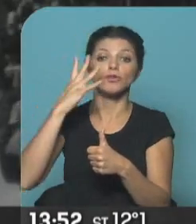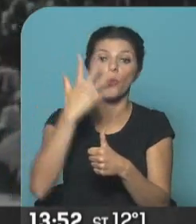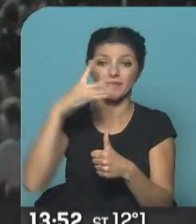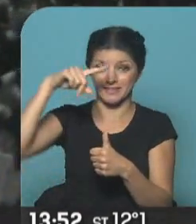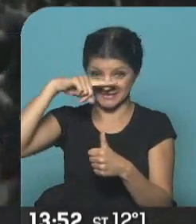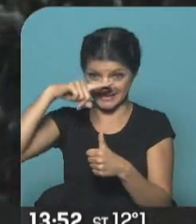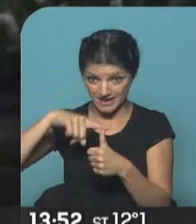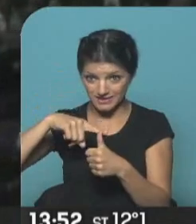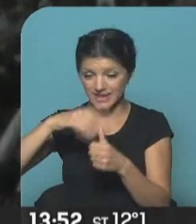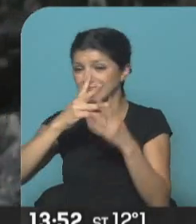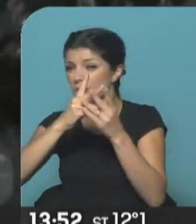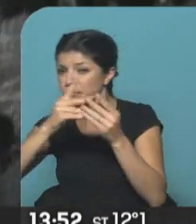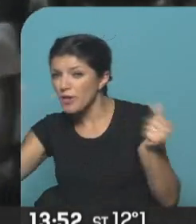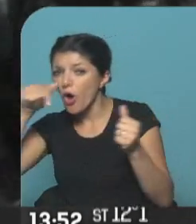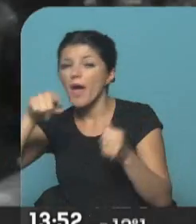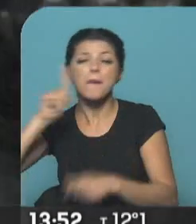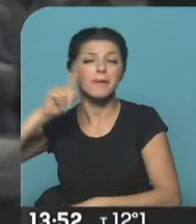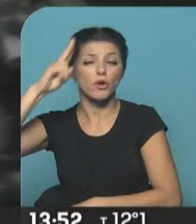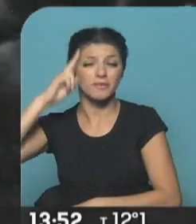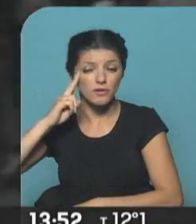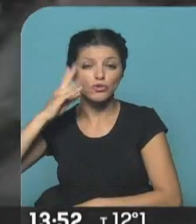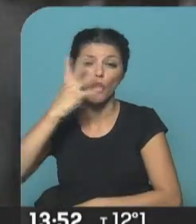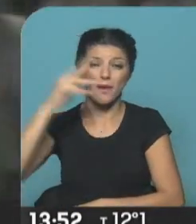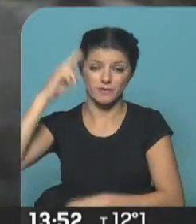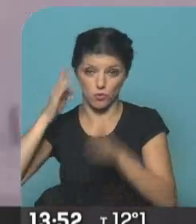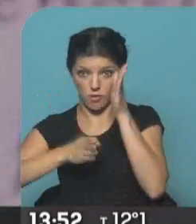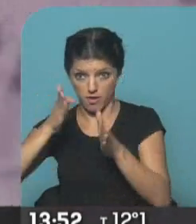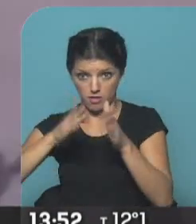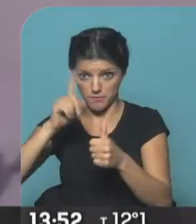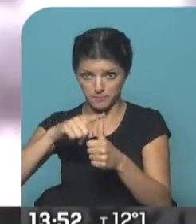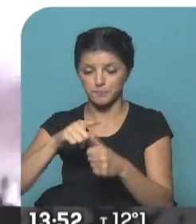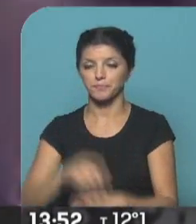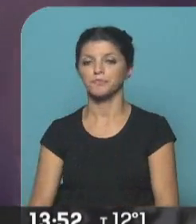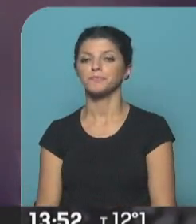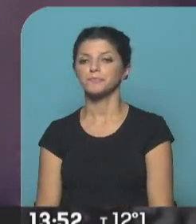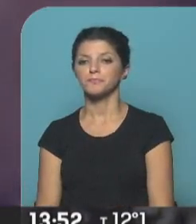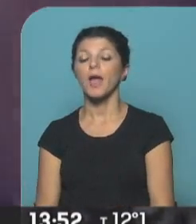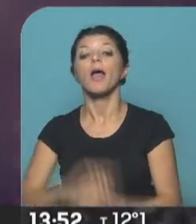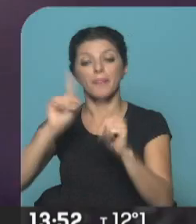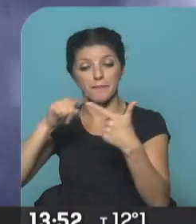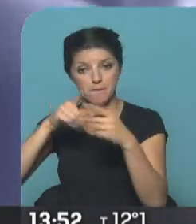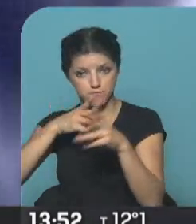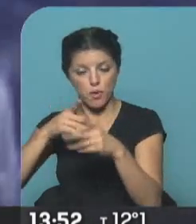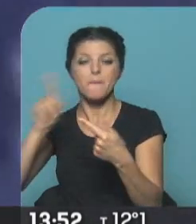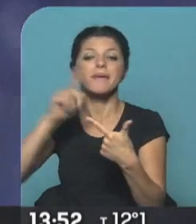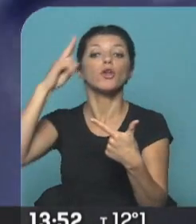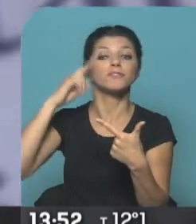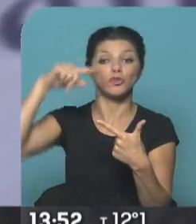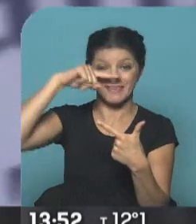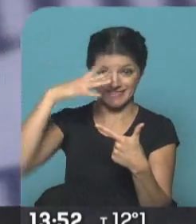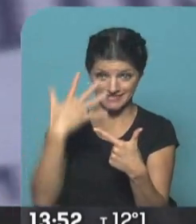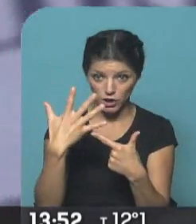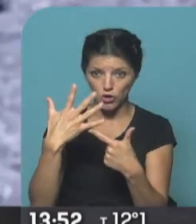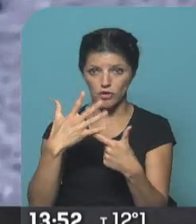1947, culminando recién en 1949. También se enfrentaron en 1965